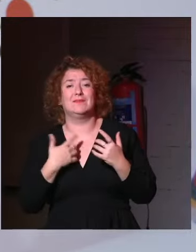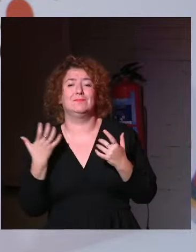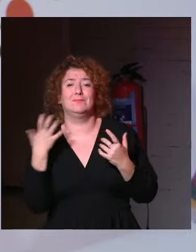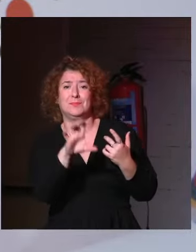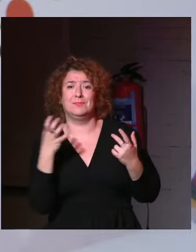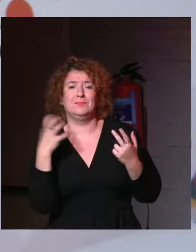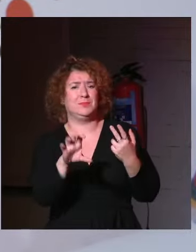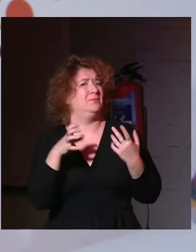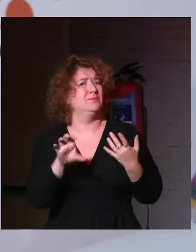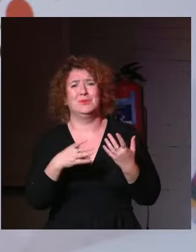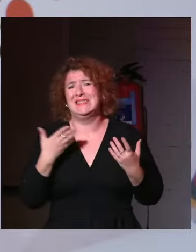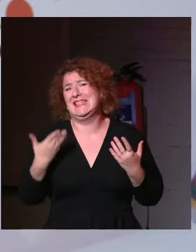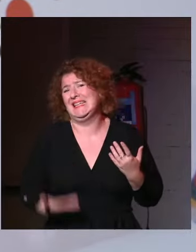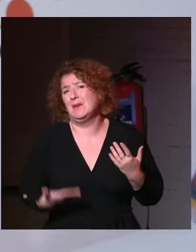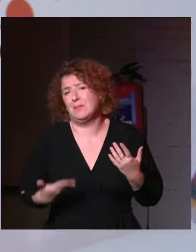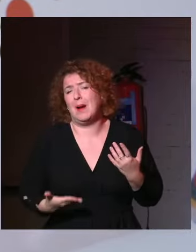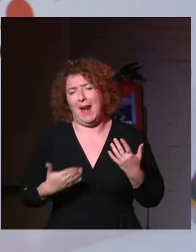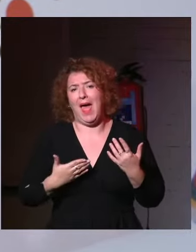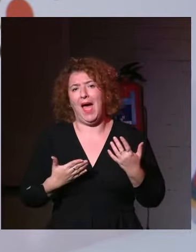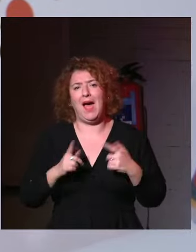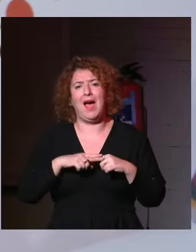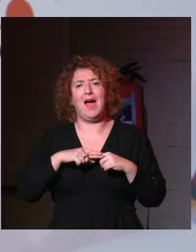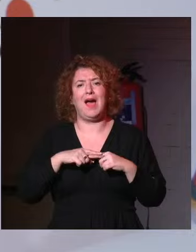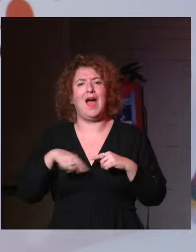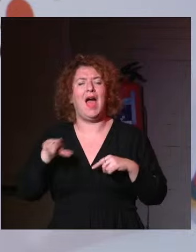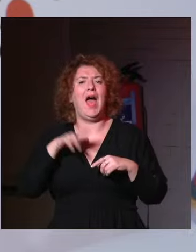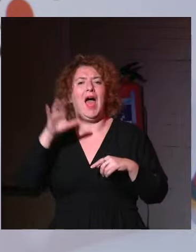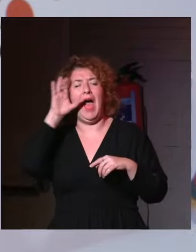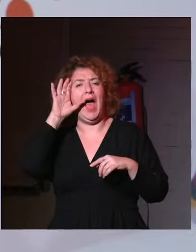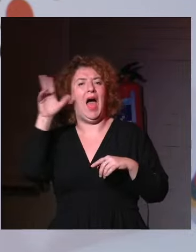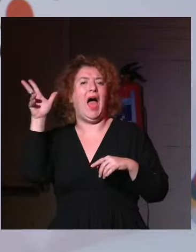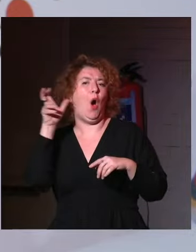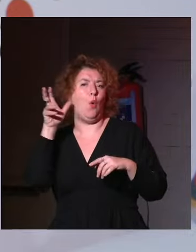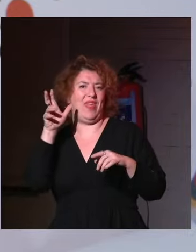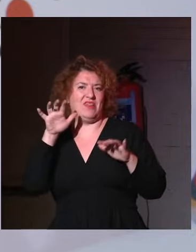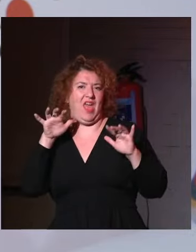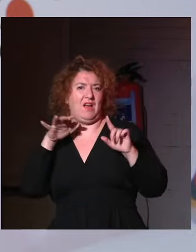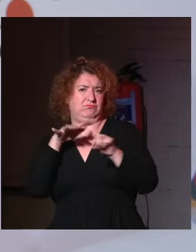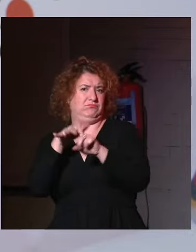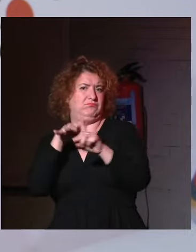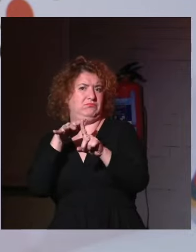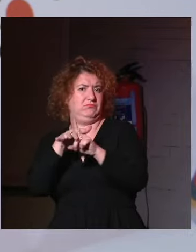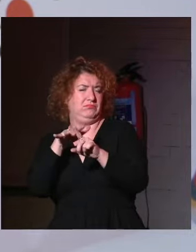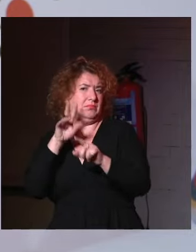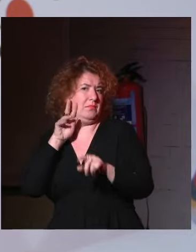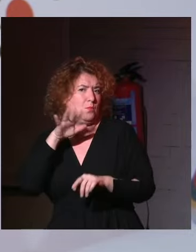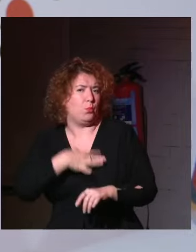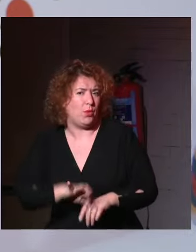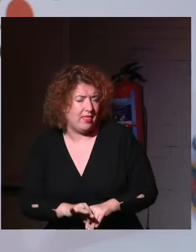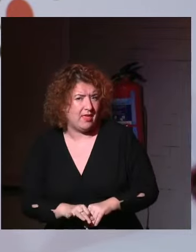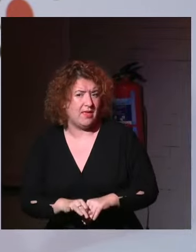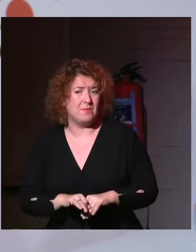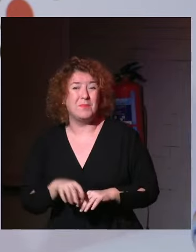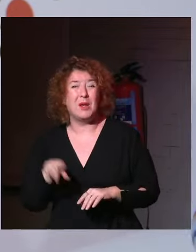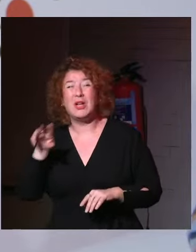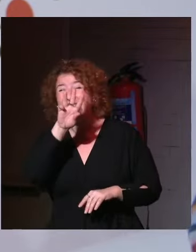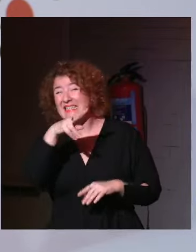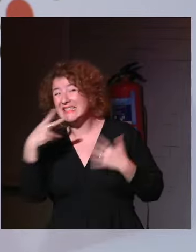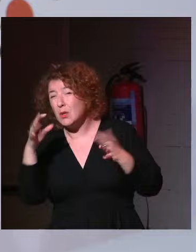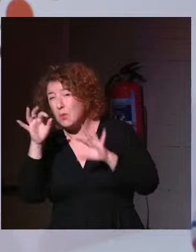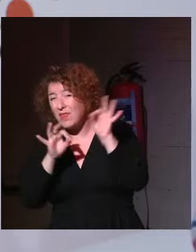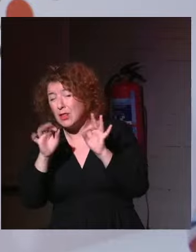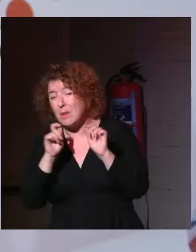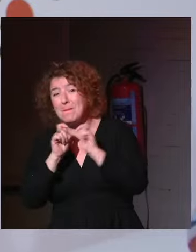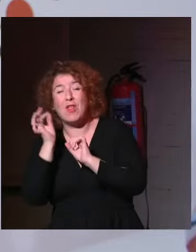es sumamente importante para que se produzca una audiencia pero en el caso de las previstas europeas el 37 por